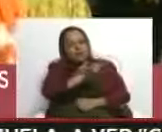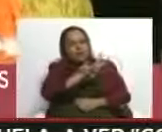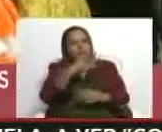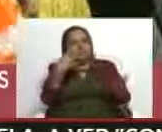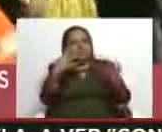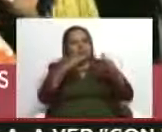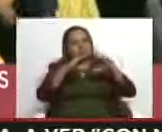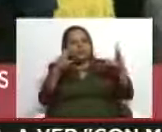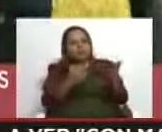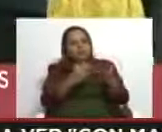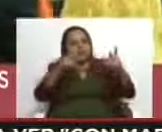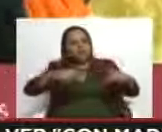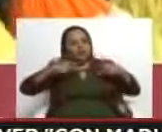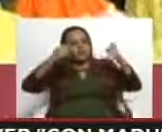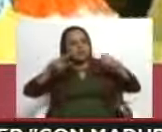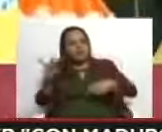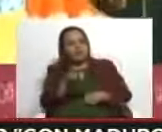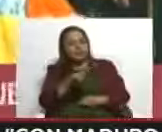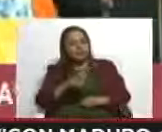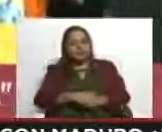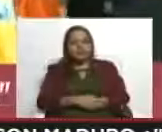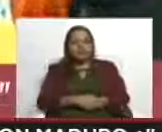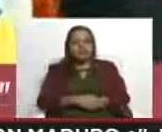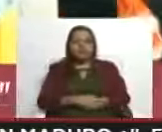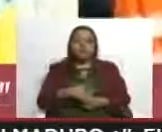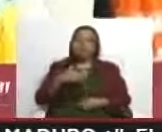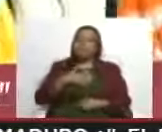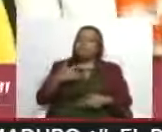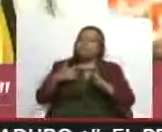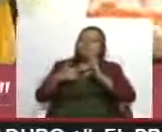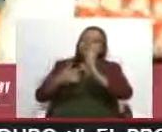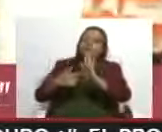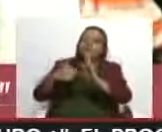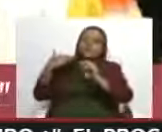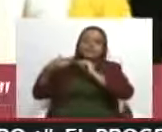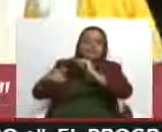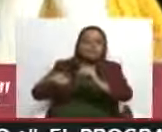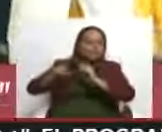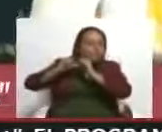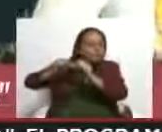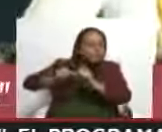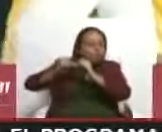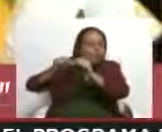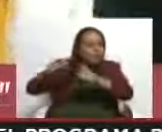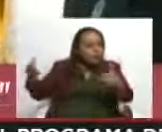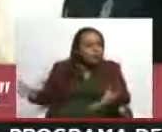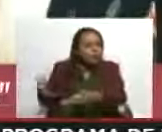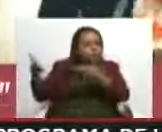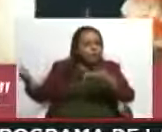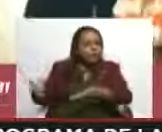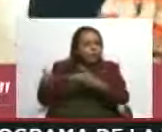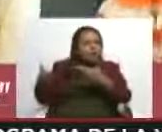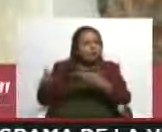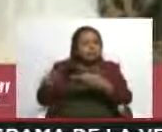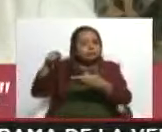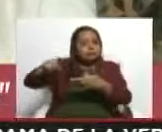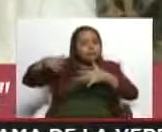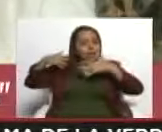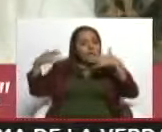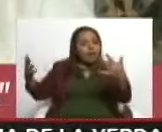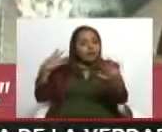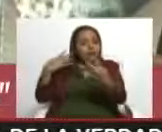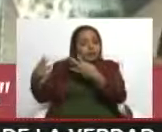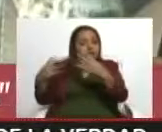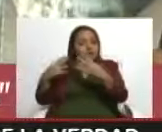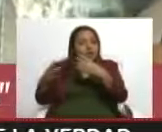Mundial Viva Venezuela. Bueno, mi mensaje es seguir aupando este gran festival, todos